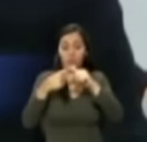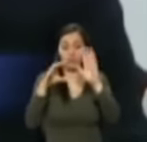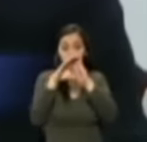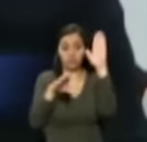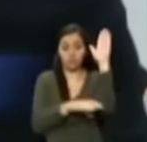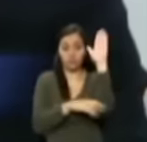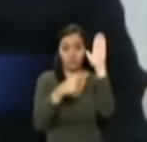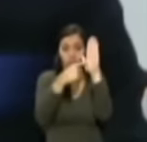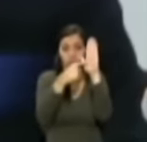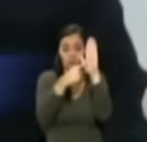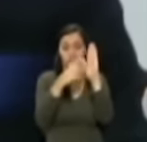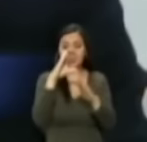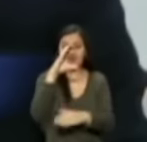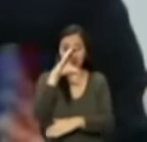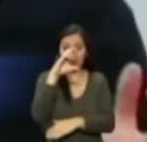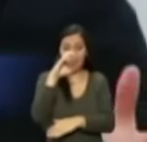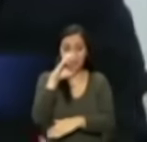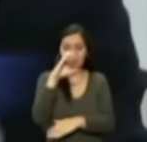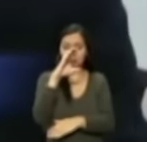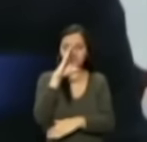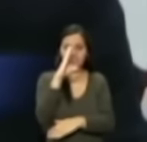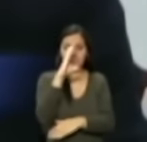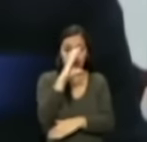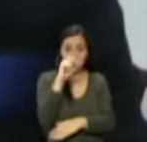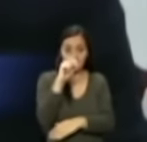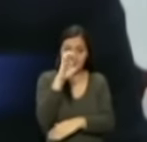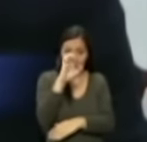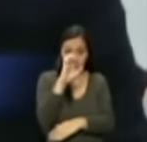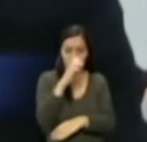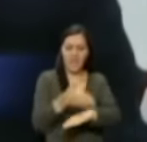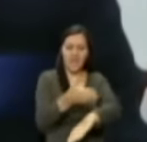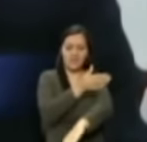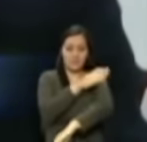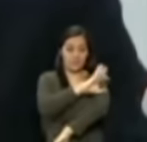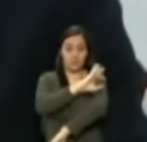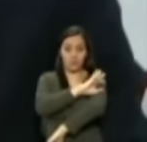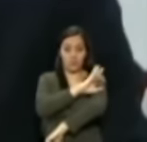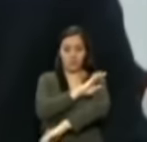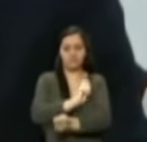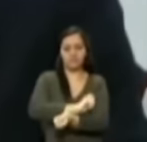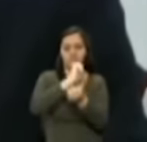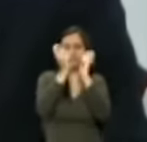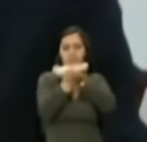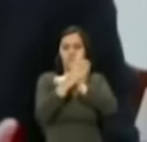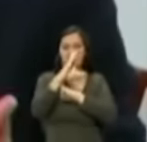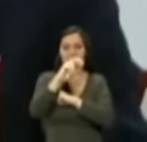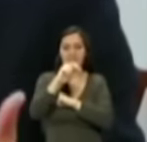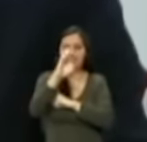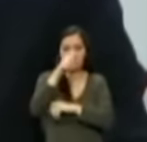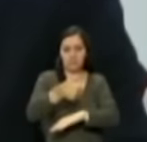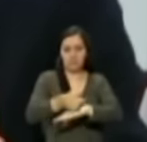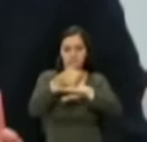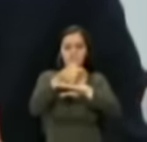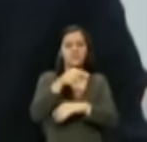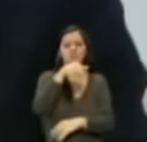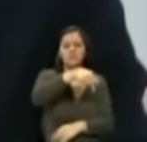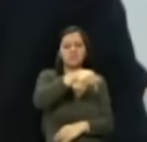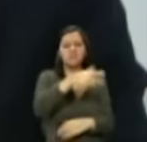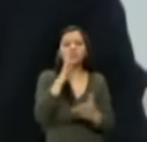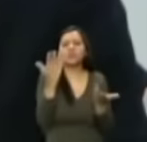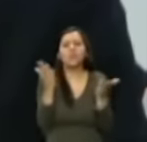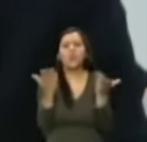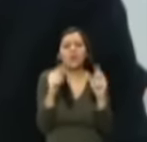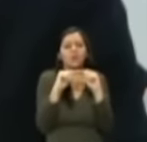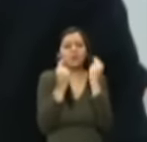conformación del Consejo Nacional Electoral, antes Tribunal Supremo Electoral, no había dentro del Consejo Electoral un espacio físico para las